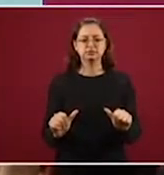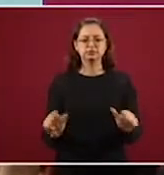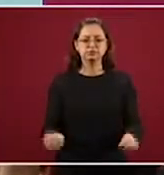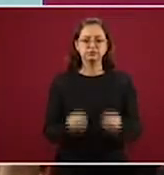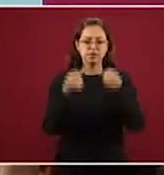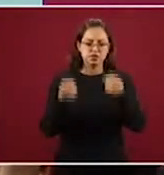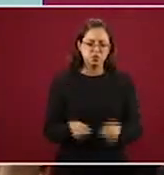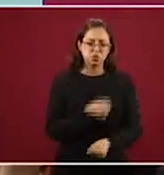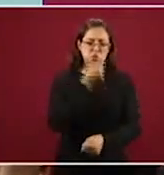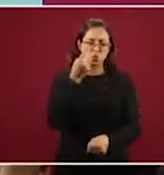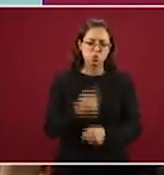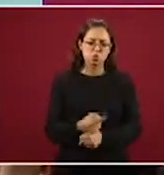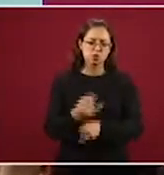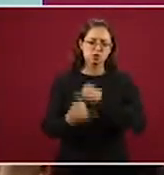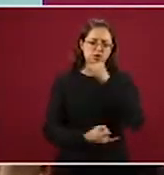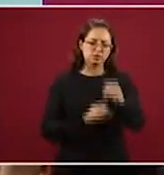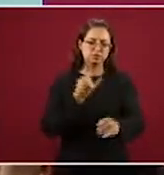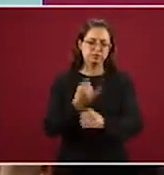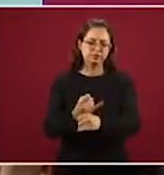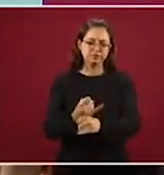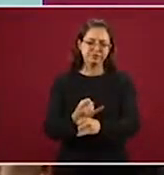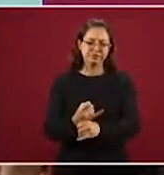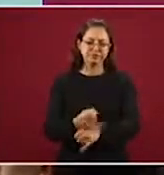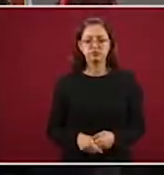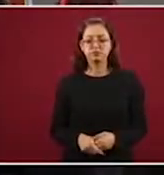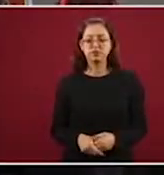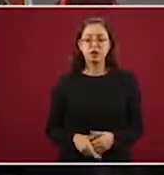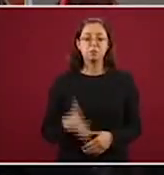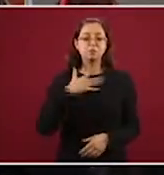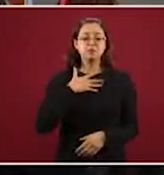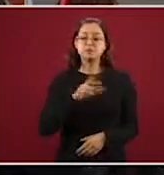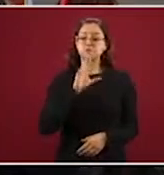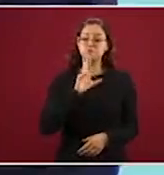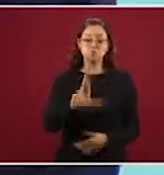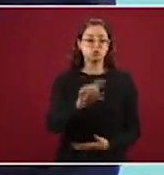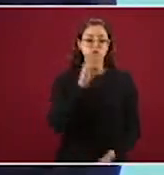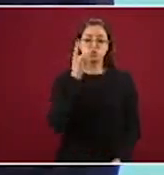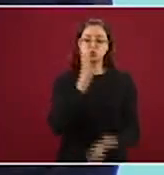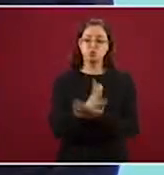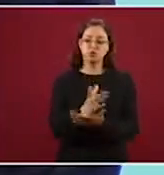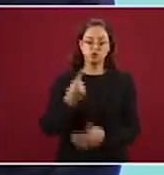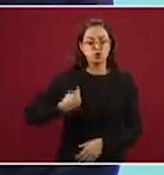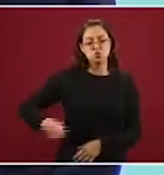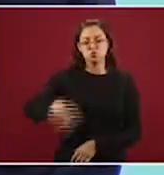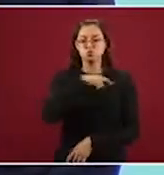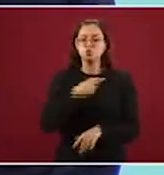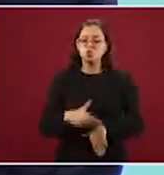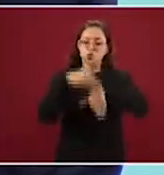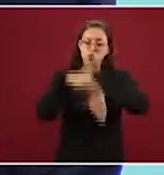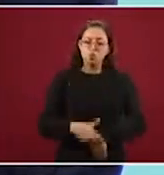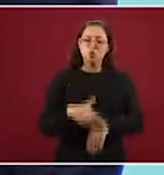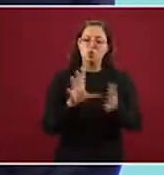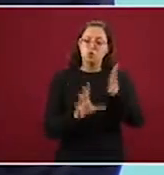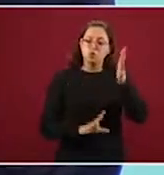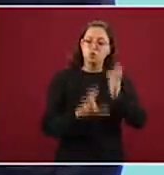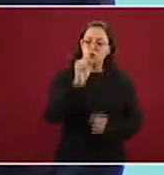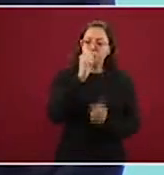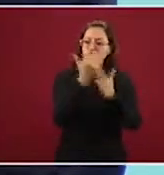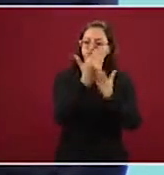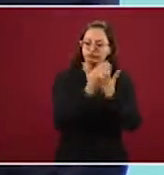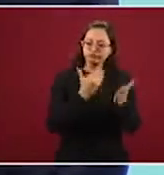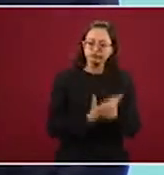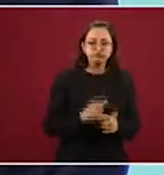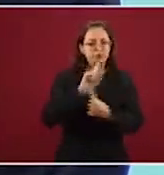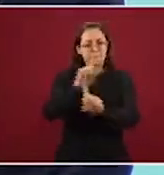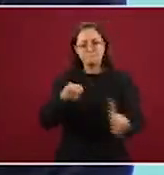y la seguridad internacionales. Nosotros vamos a pegarnos a esta política, vamos siempre a